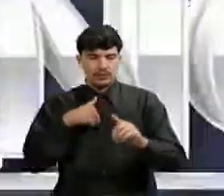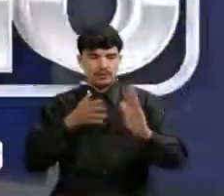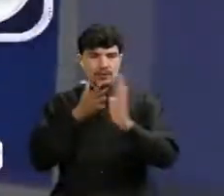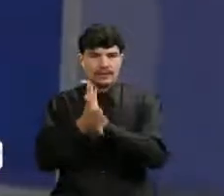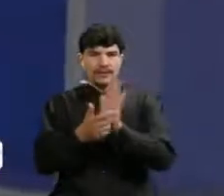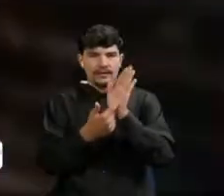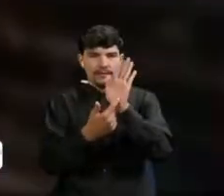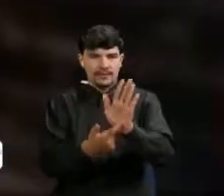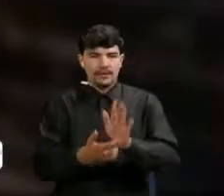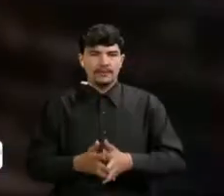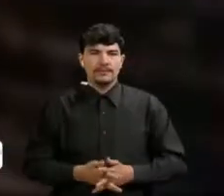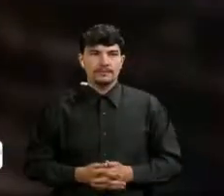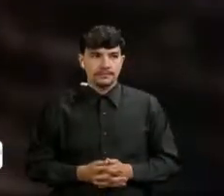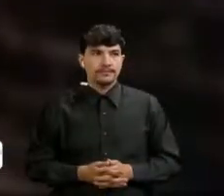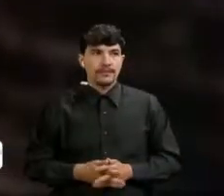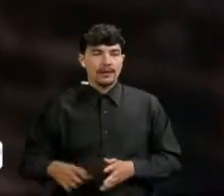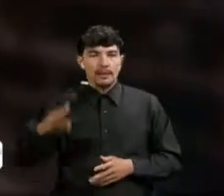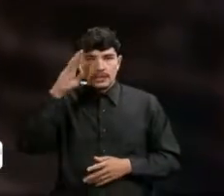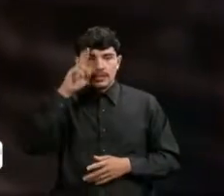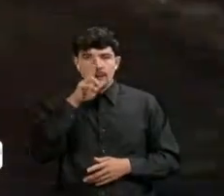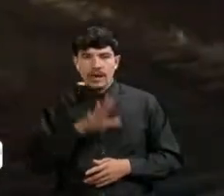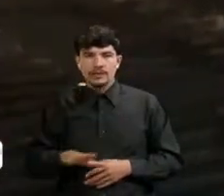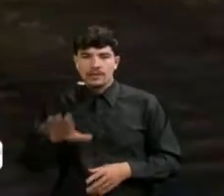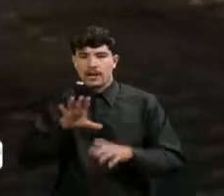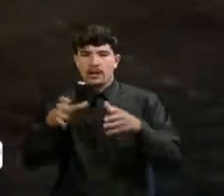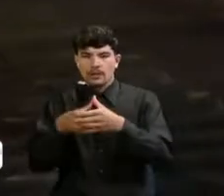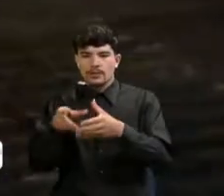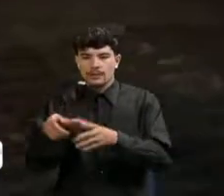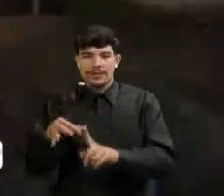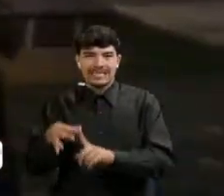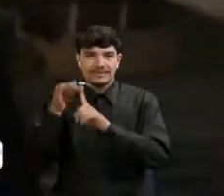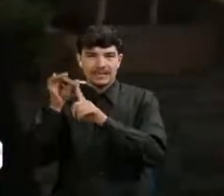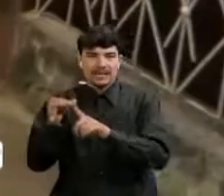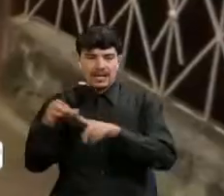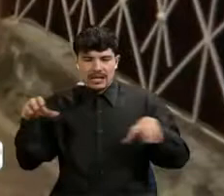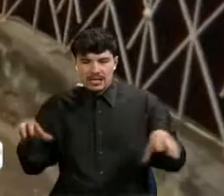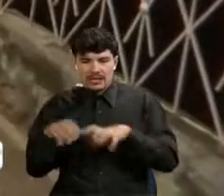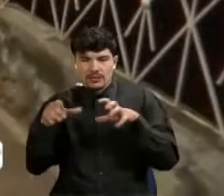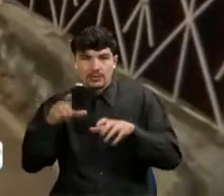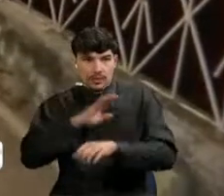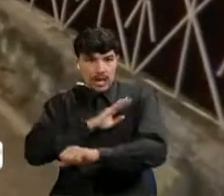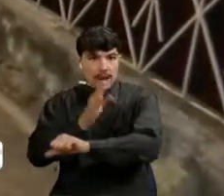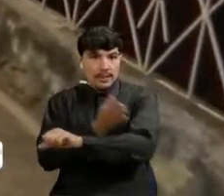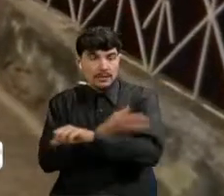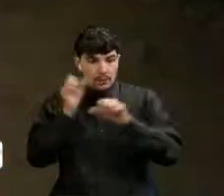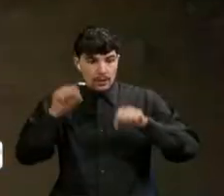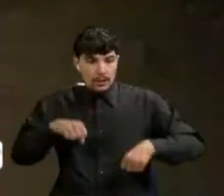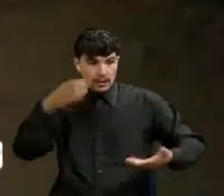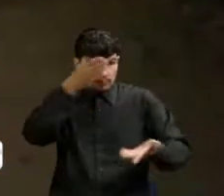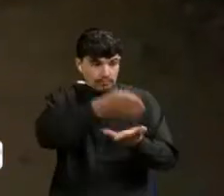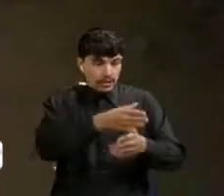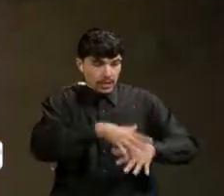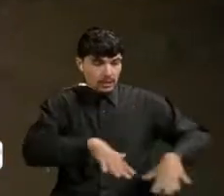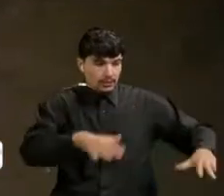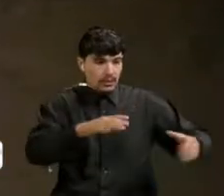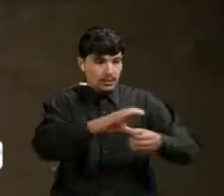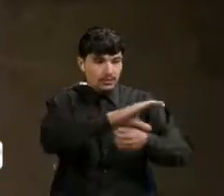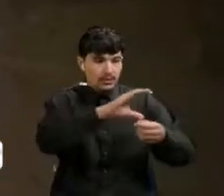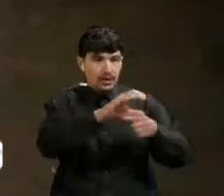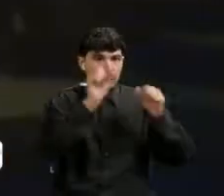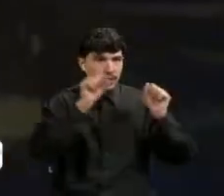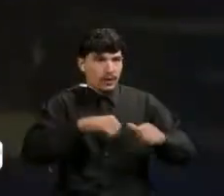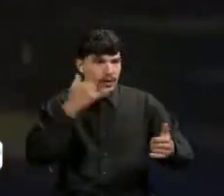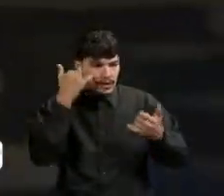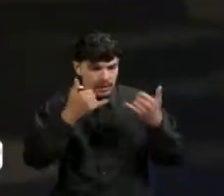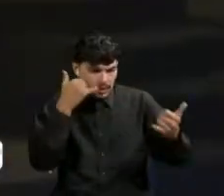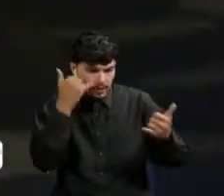informe la policía cuenta con un grupo elite de operaciones capaz de mimetizarse en zonas urbanas que logran hacer labores de inteligencia